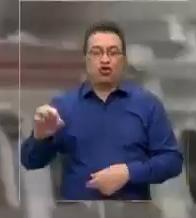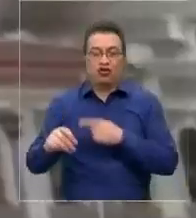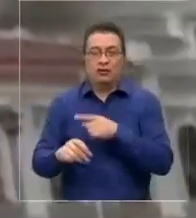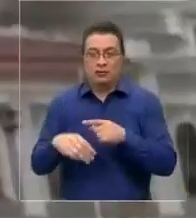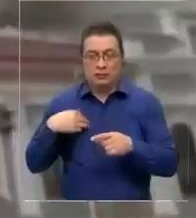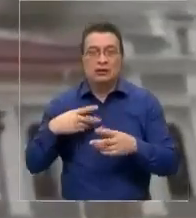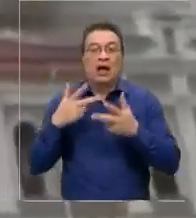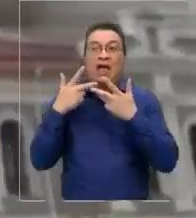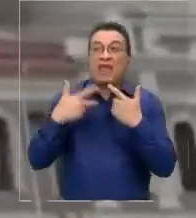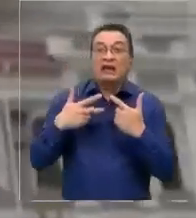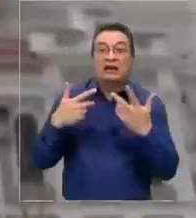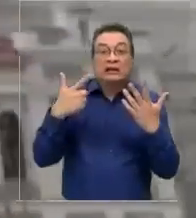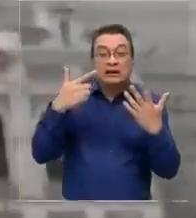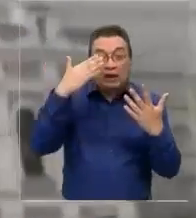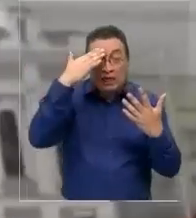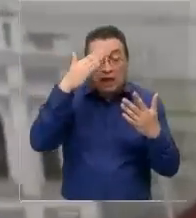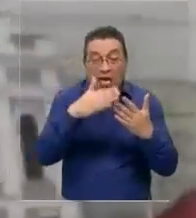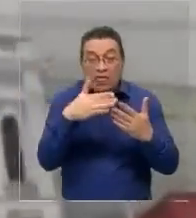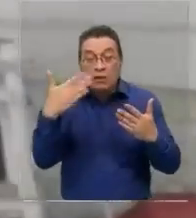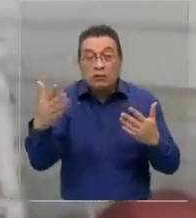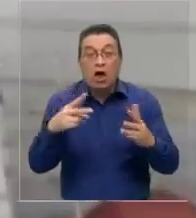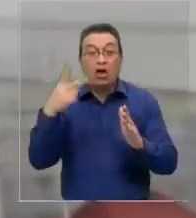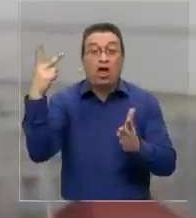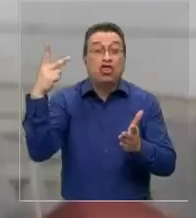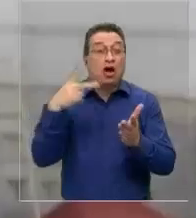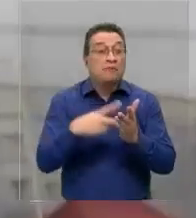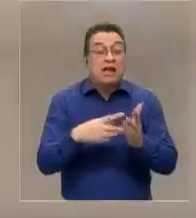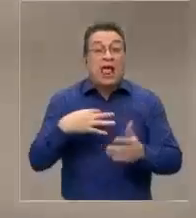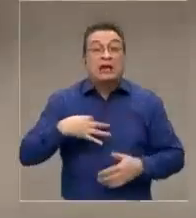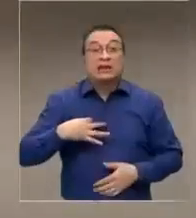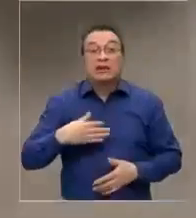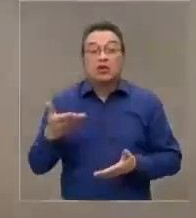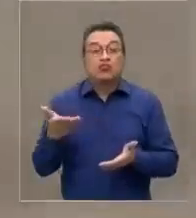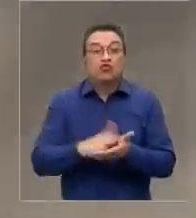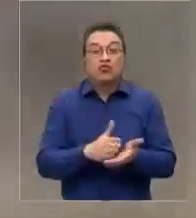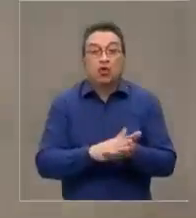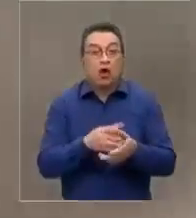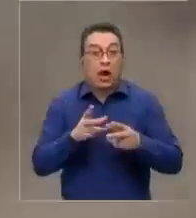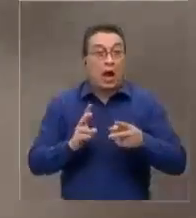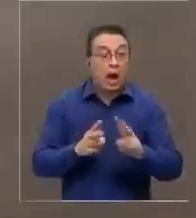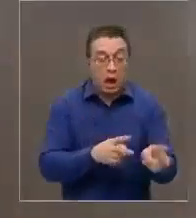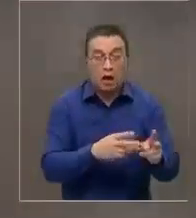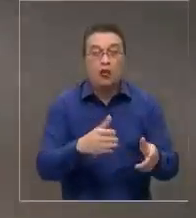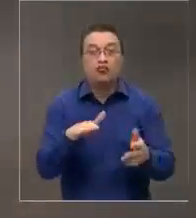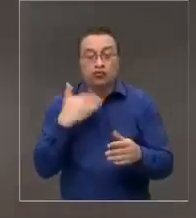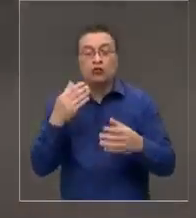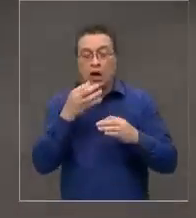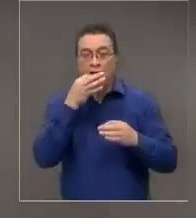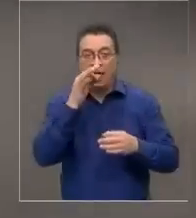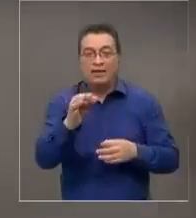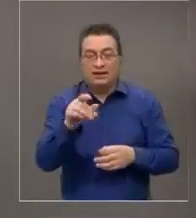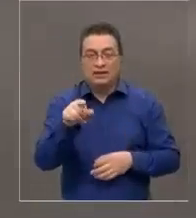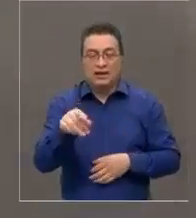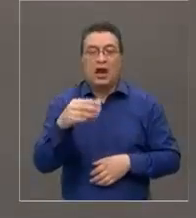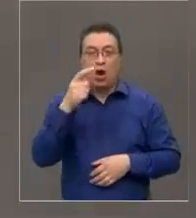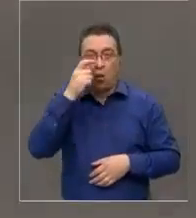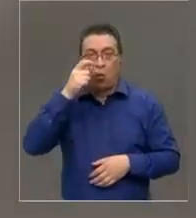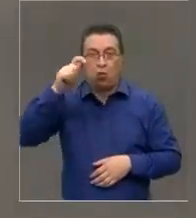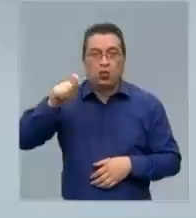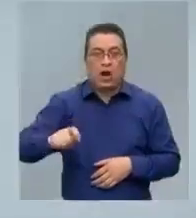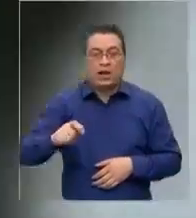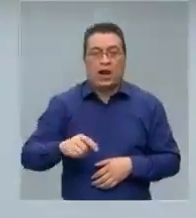Ucrania. 7 días después, más de 2.000 civiles muertos y no en combate, según informó el Servicio Estatal de Emergencia